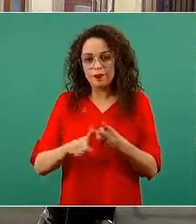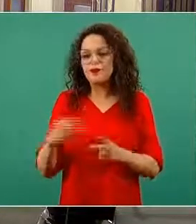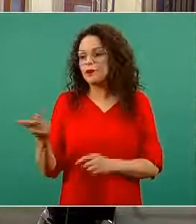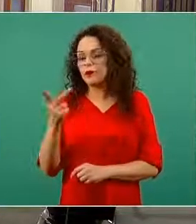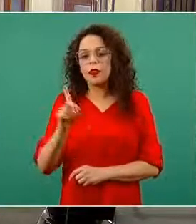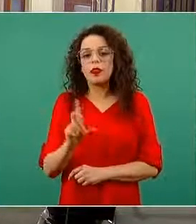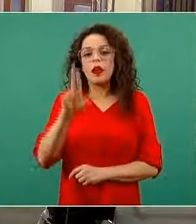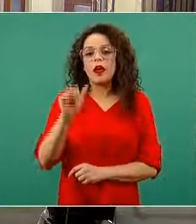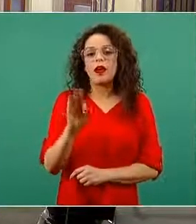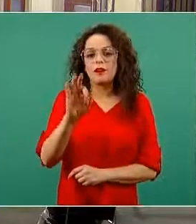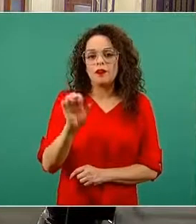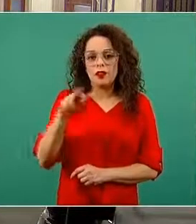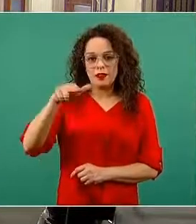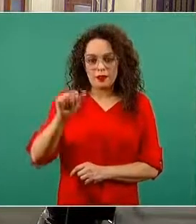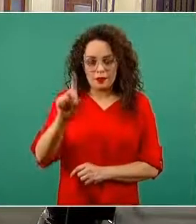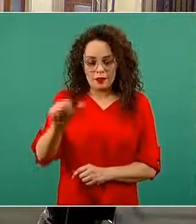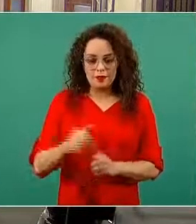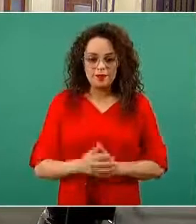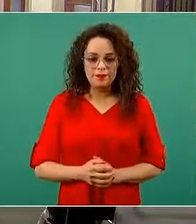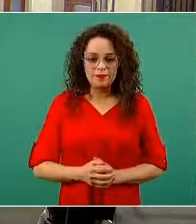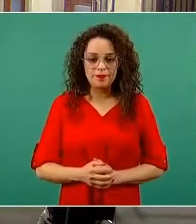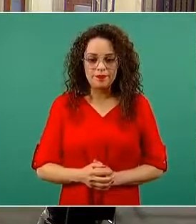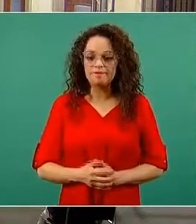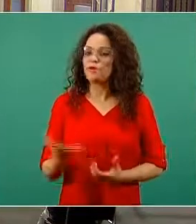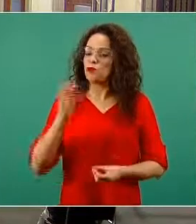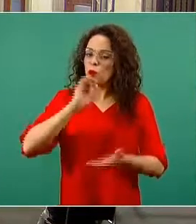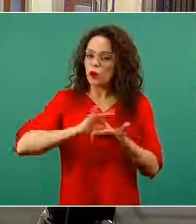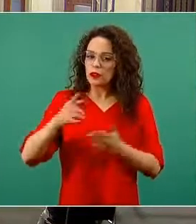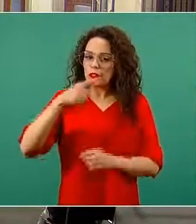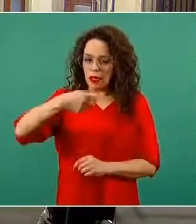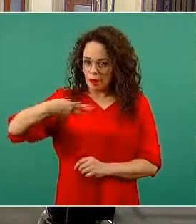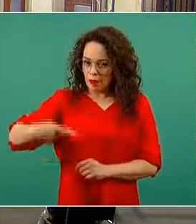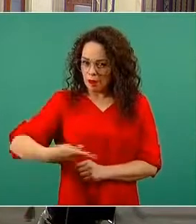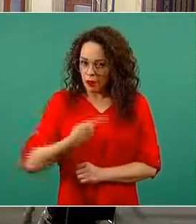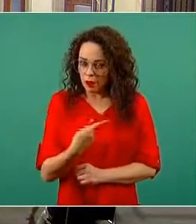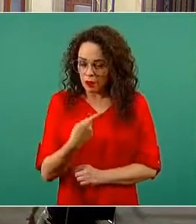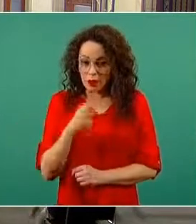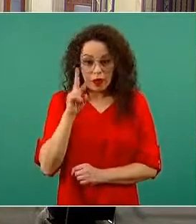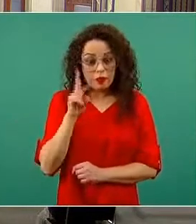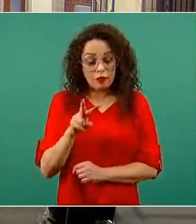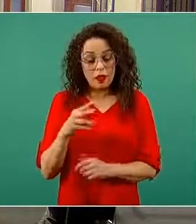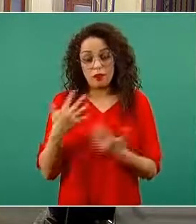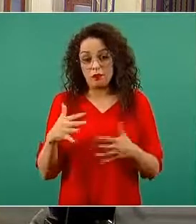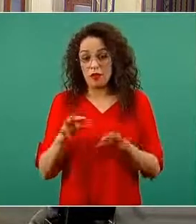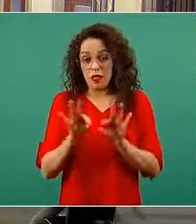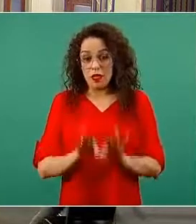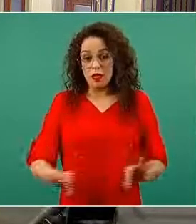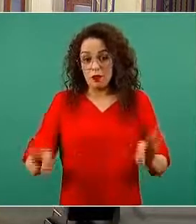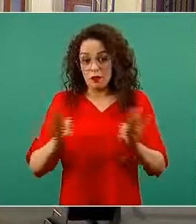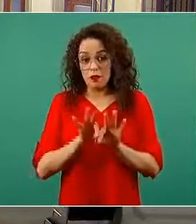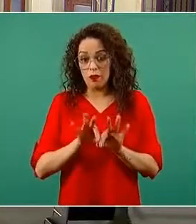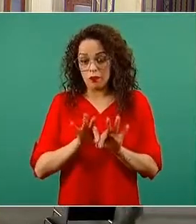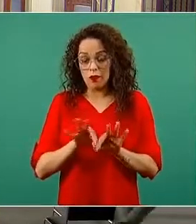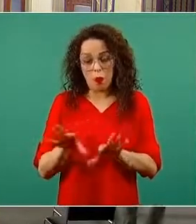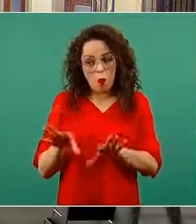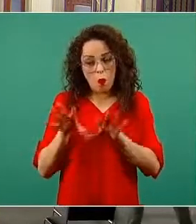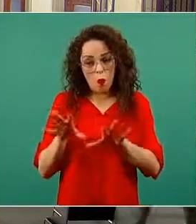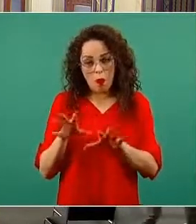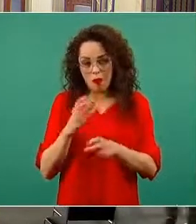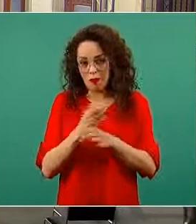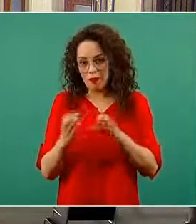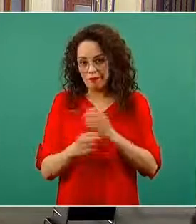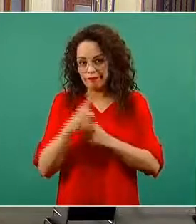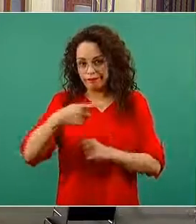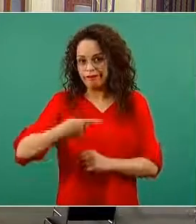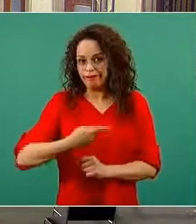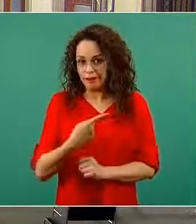Claro. Muchas gracias por su pregunta. Creo que resalta varios elementos muy importantes. El